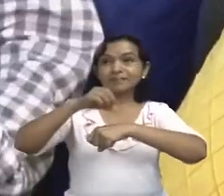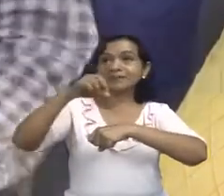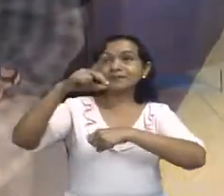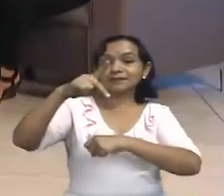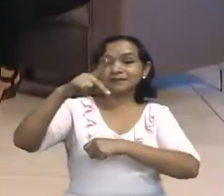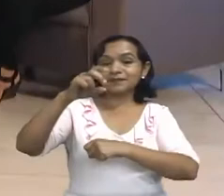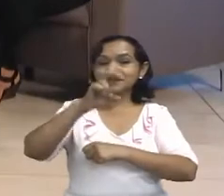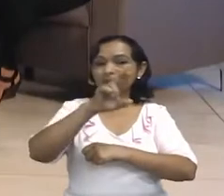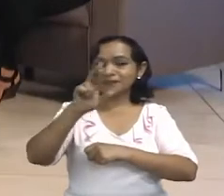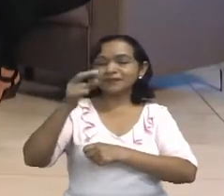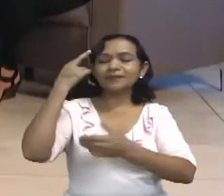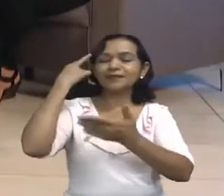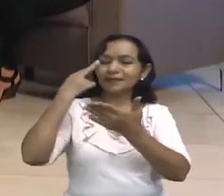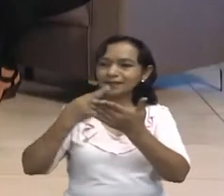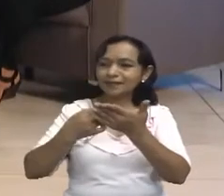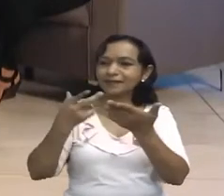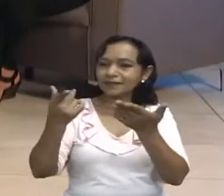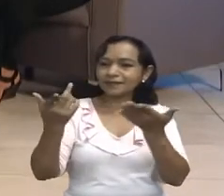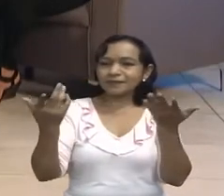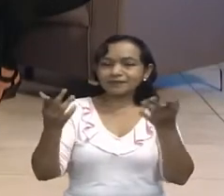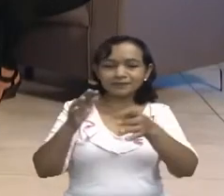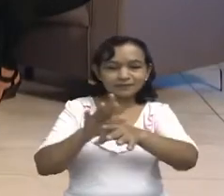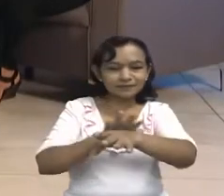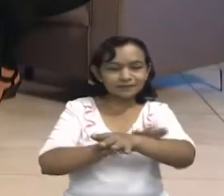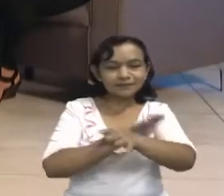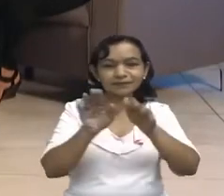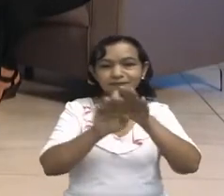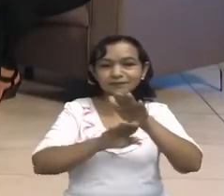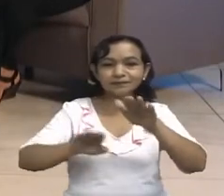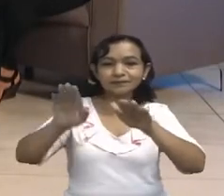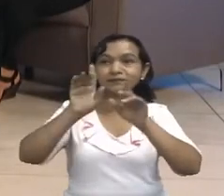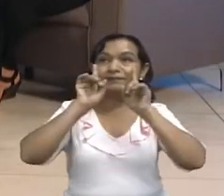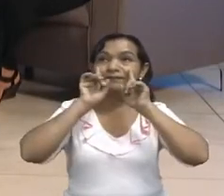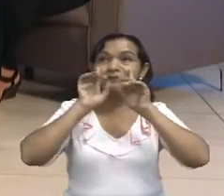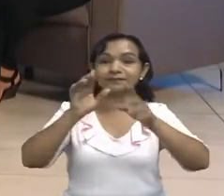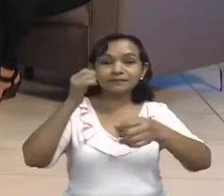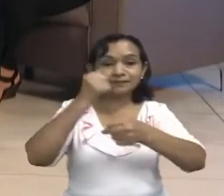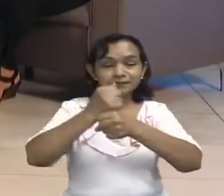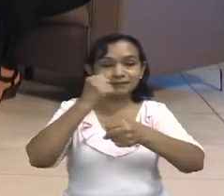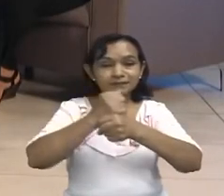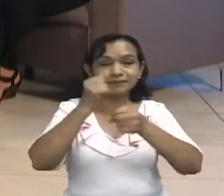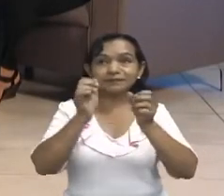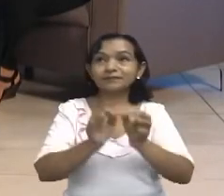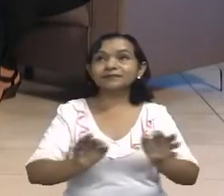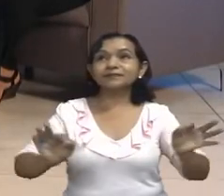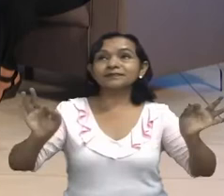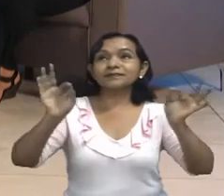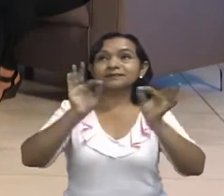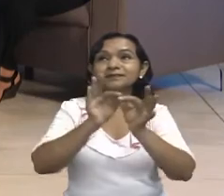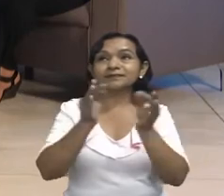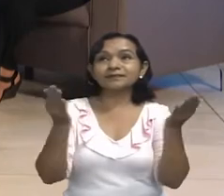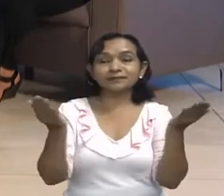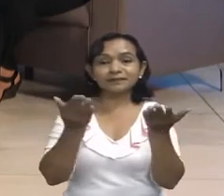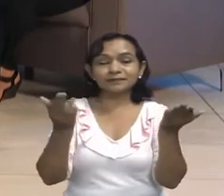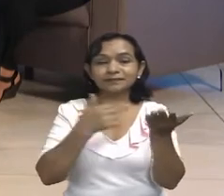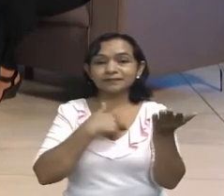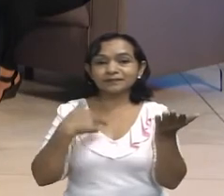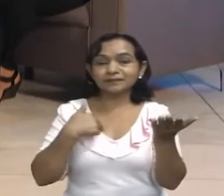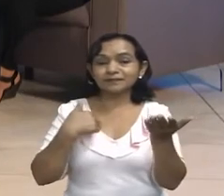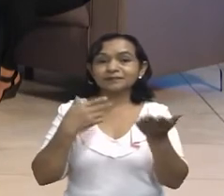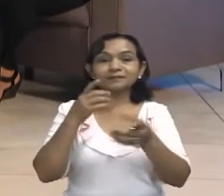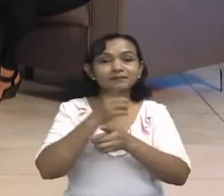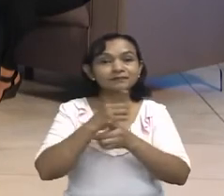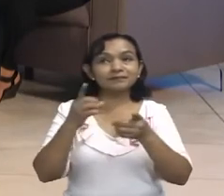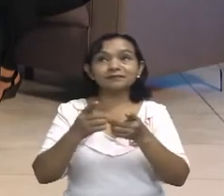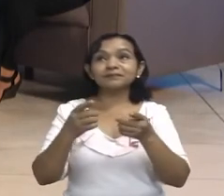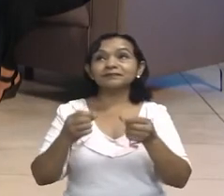habérmelo, sí, recordado. Claro, y que eso nos hace sentir todavía más seguros. La estabilidad, claro, laboral, claro, es importante y que eso él es otro aspecto, ha dado garantía de